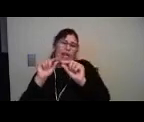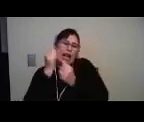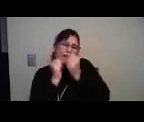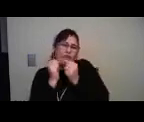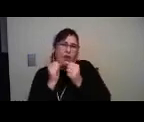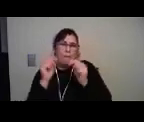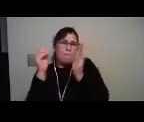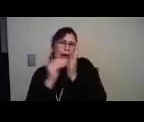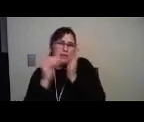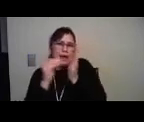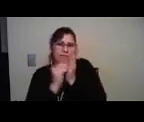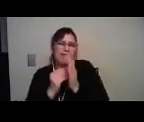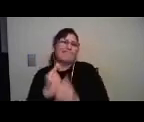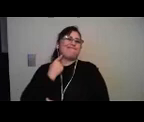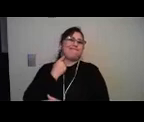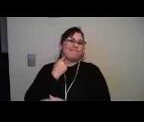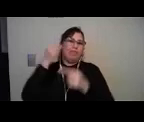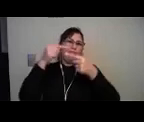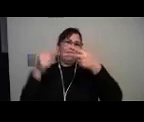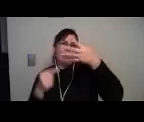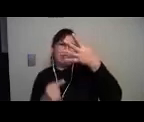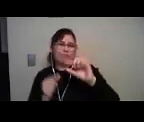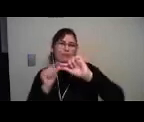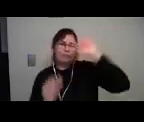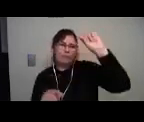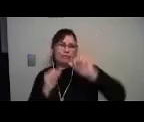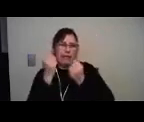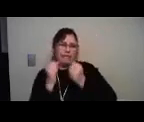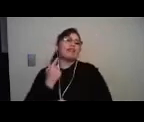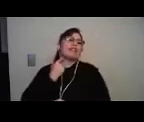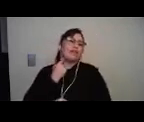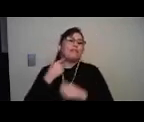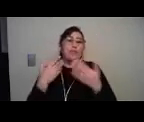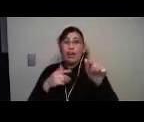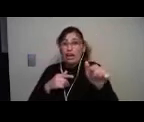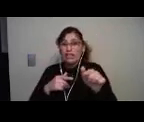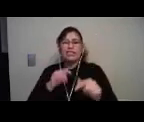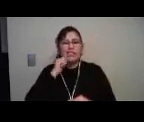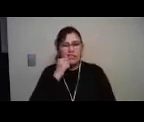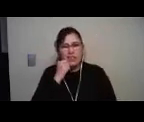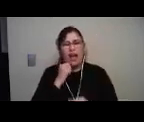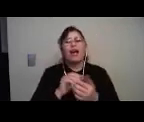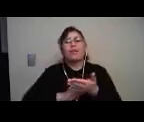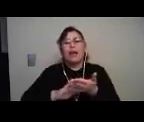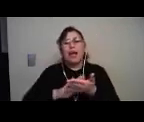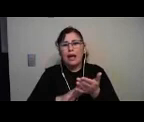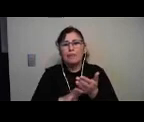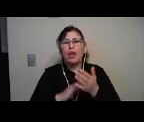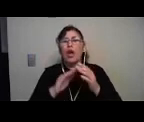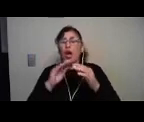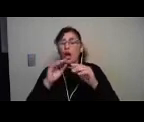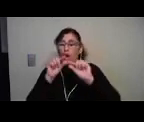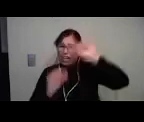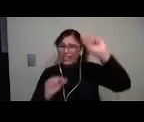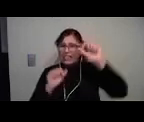mucho más sistémicas, ¿ya? Entonces, la mononeuropatía periférica es el resultado de una lesión de los nervios periféricos propiamente tal,